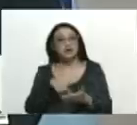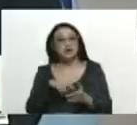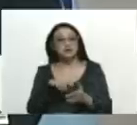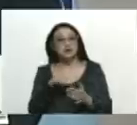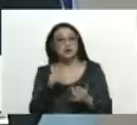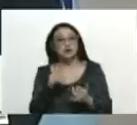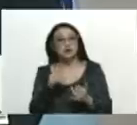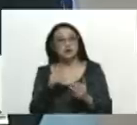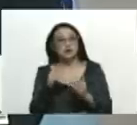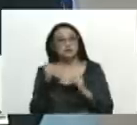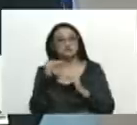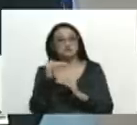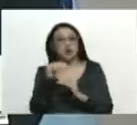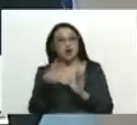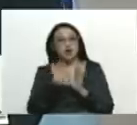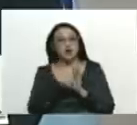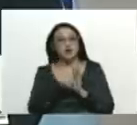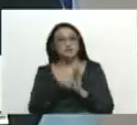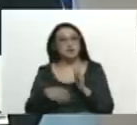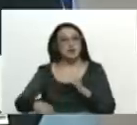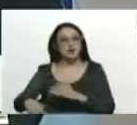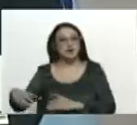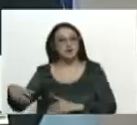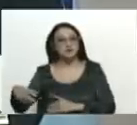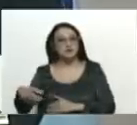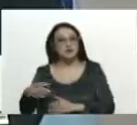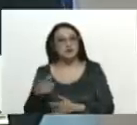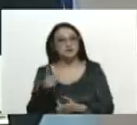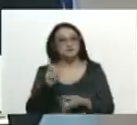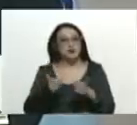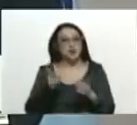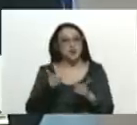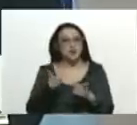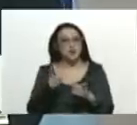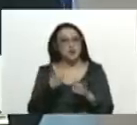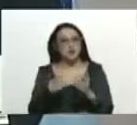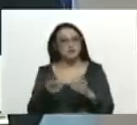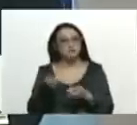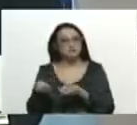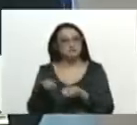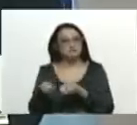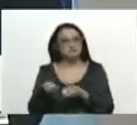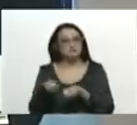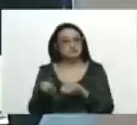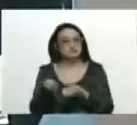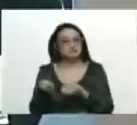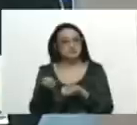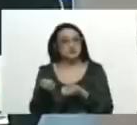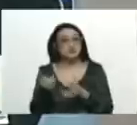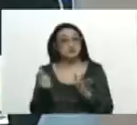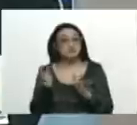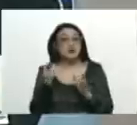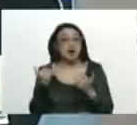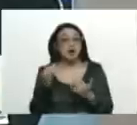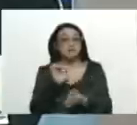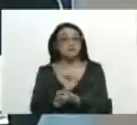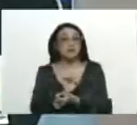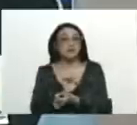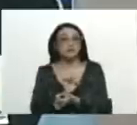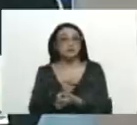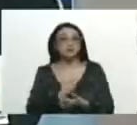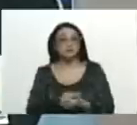al margen de la ley para enriquecerse unos y otros con sobornos extorsiones Bueno pero están detenidos